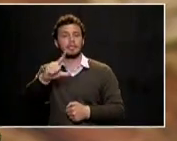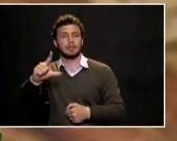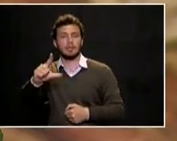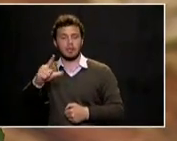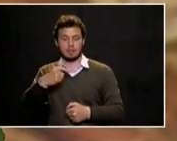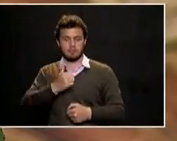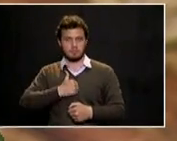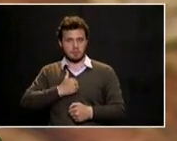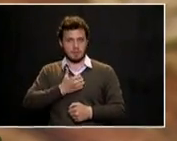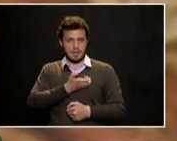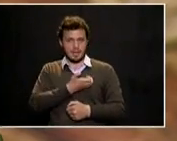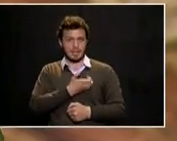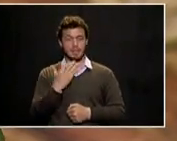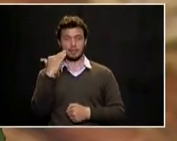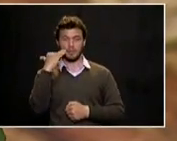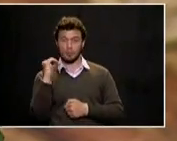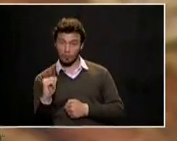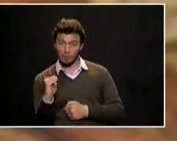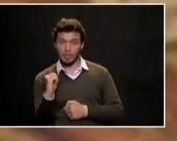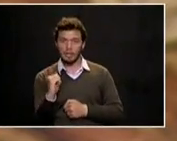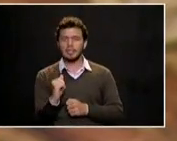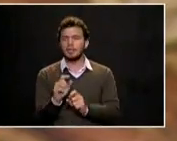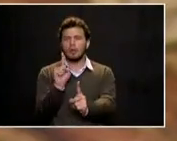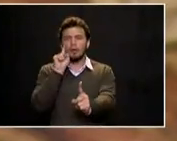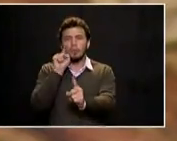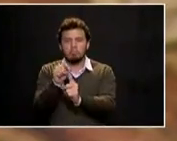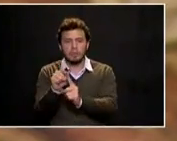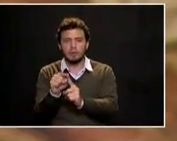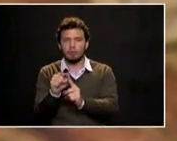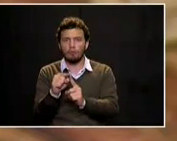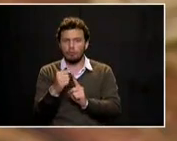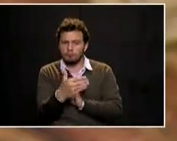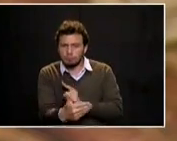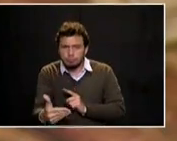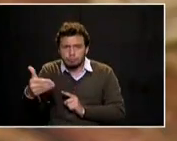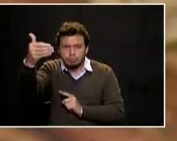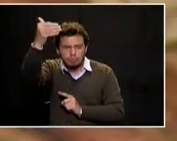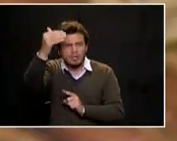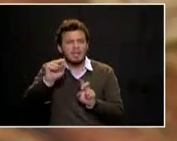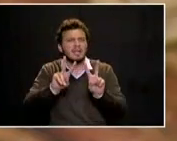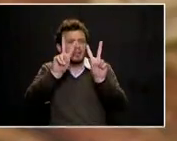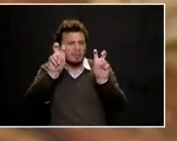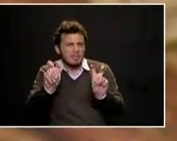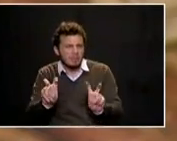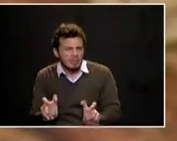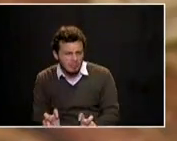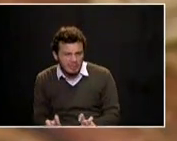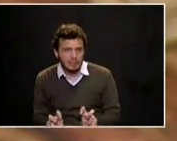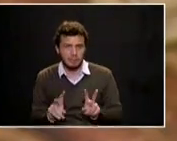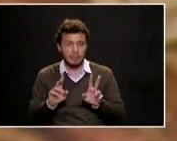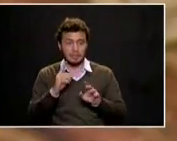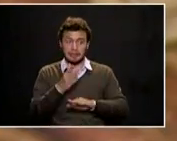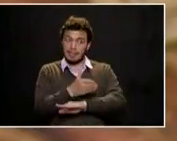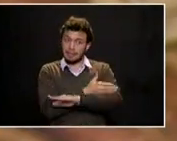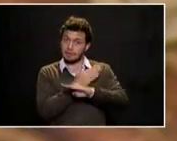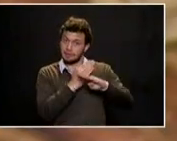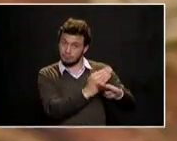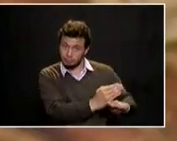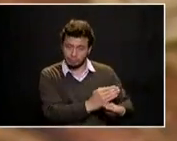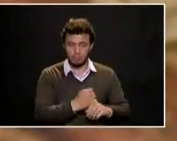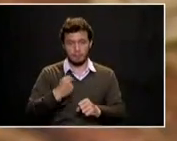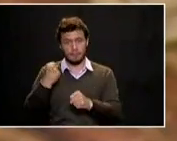de inversión, que sea transversal, desde prevención, atención, el trabajo en coerción